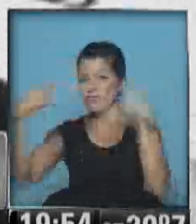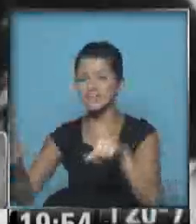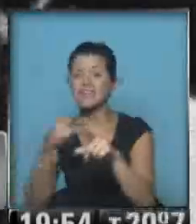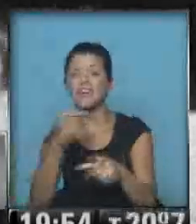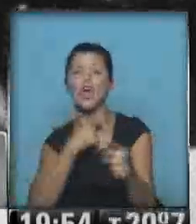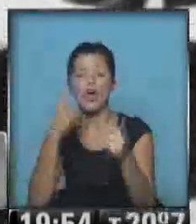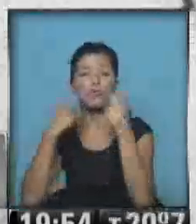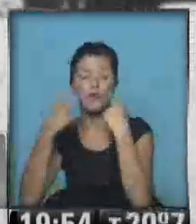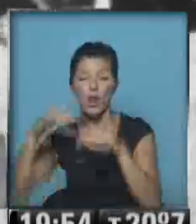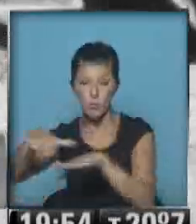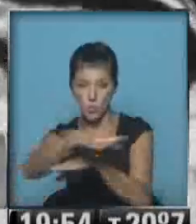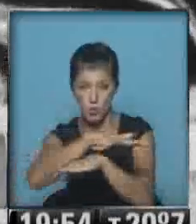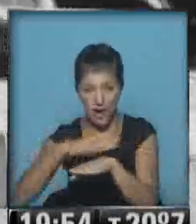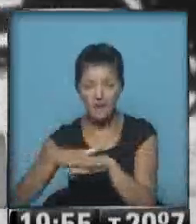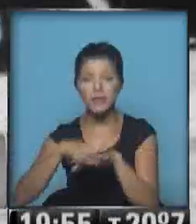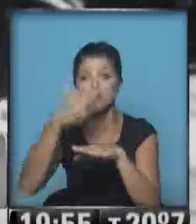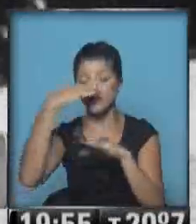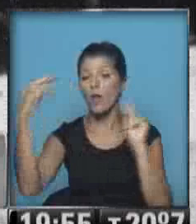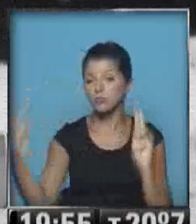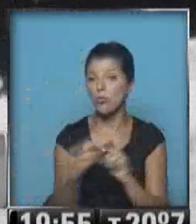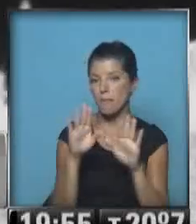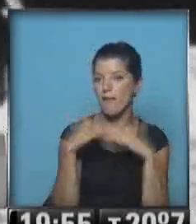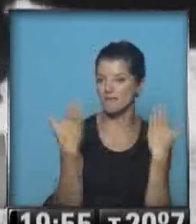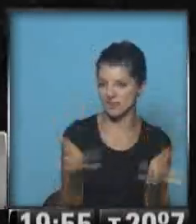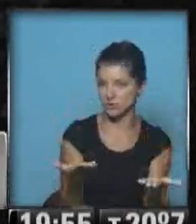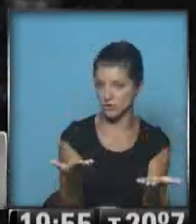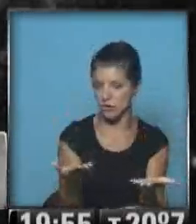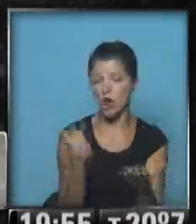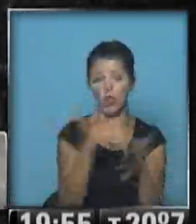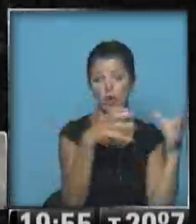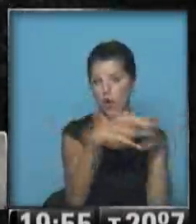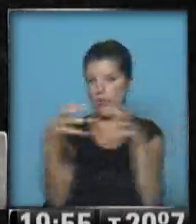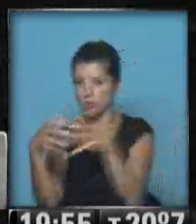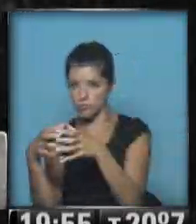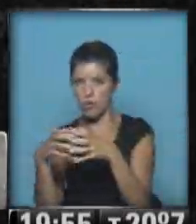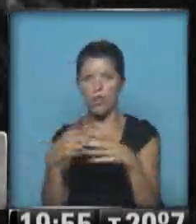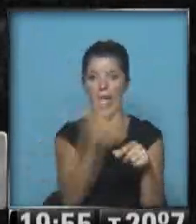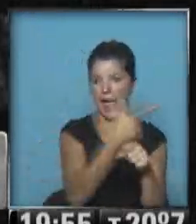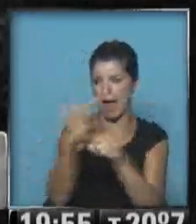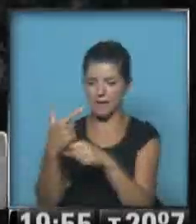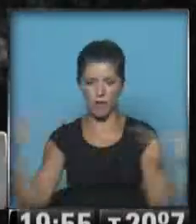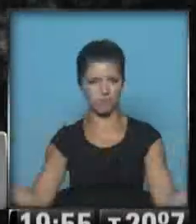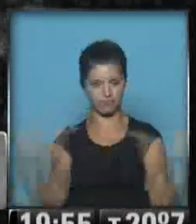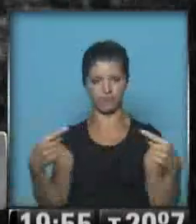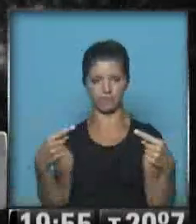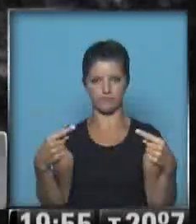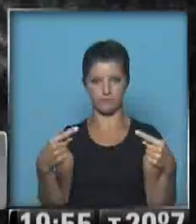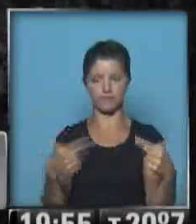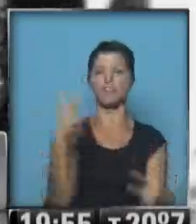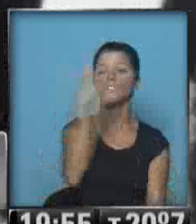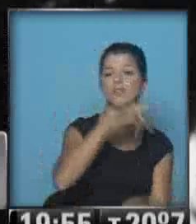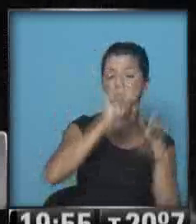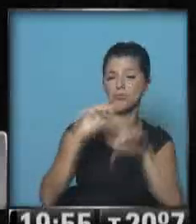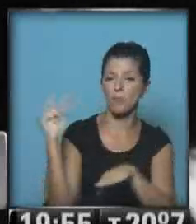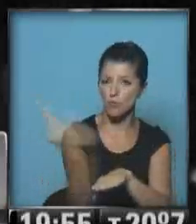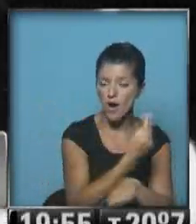el escenario y manipular el encuentro para su propio beneficio ambos grupos fuertemente armados chocan causando 200 muertos